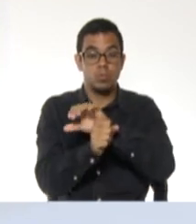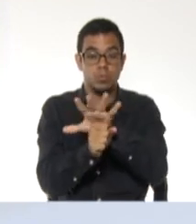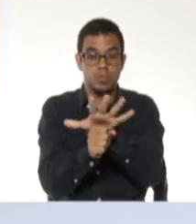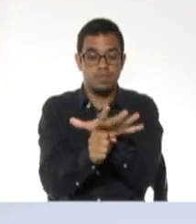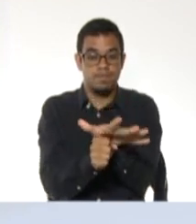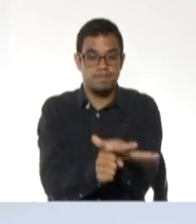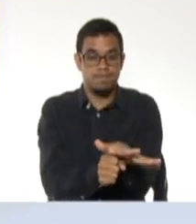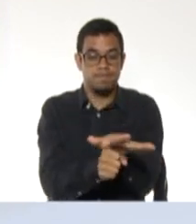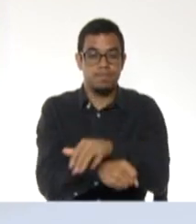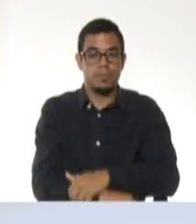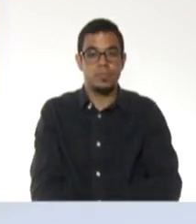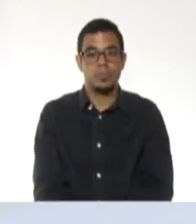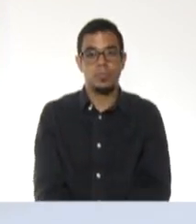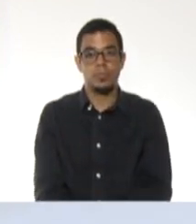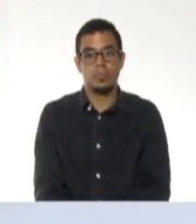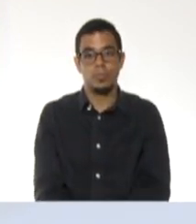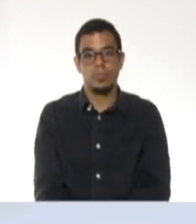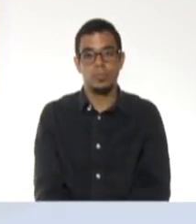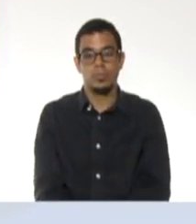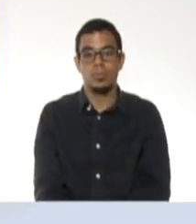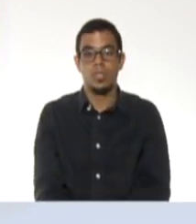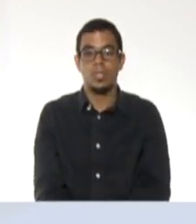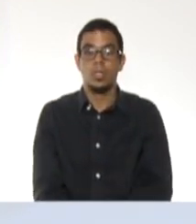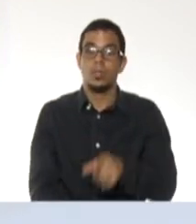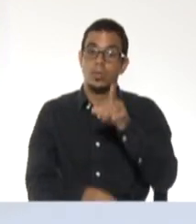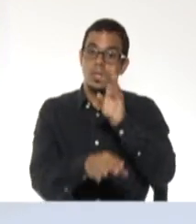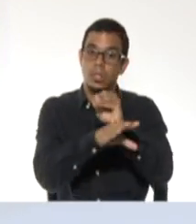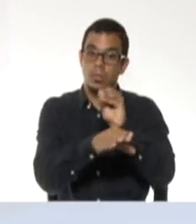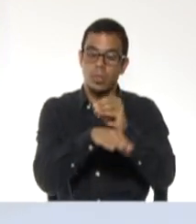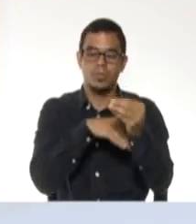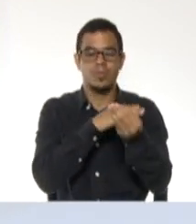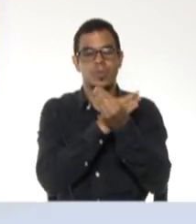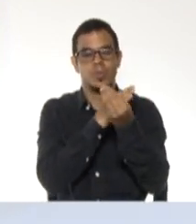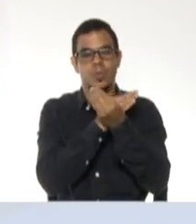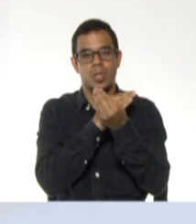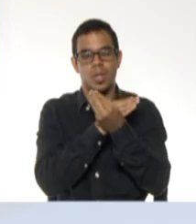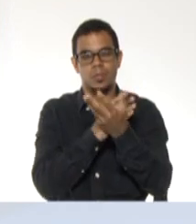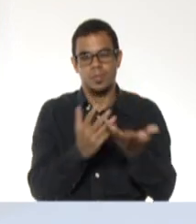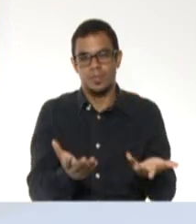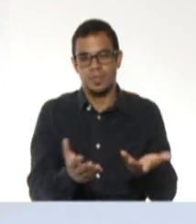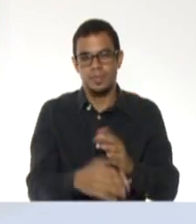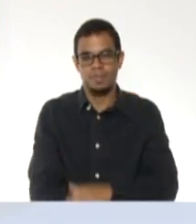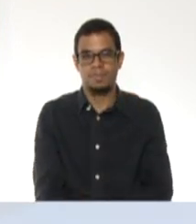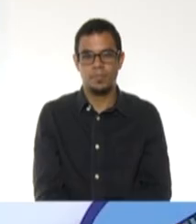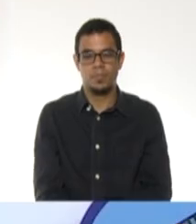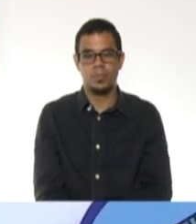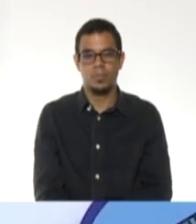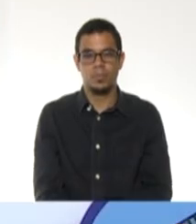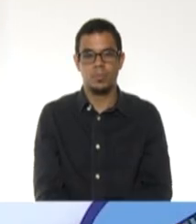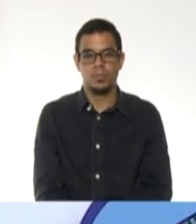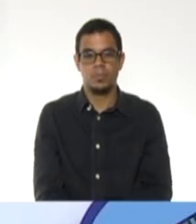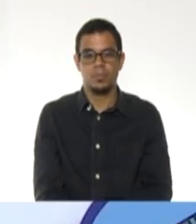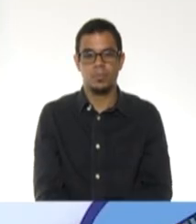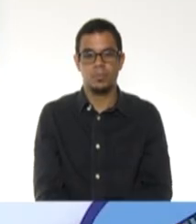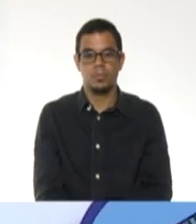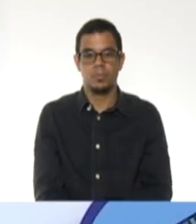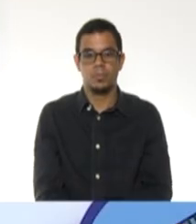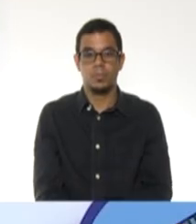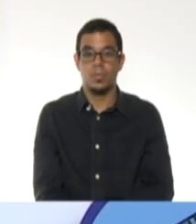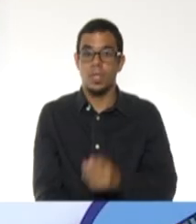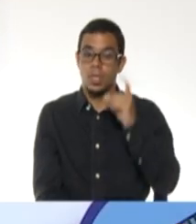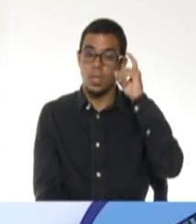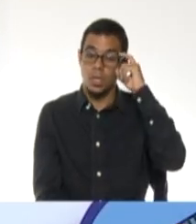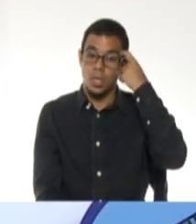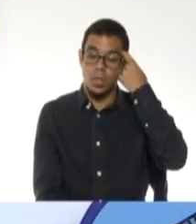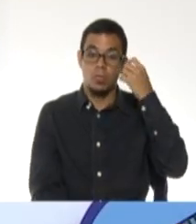lucha de la COVID-19 y lo mejor, se cuidan ustedes y nos cuidamos nosotros. Y paso por acá para recordarles